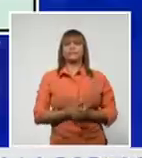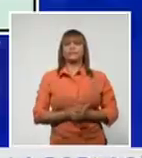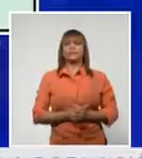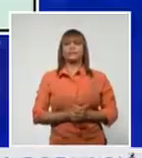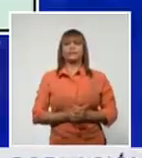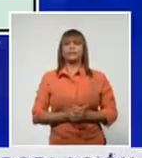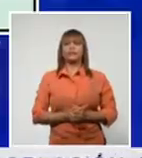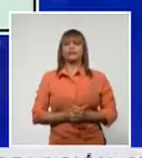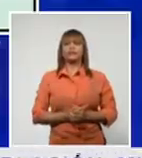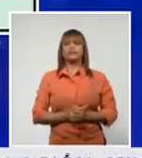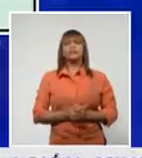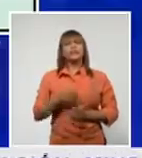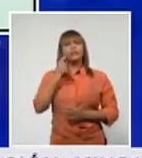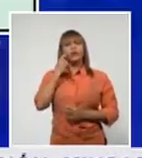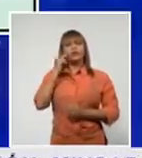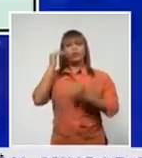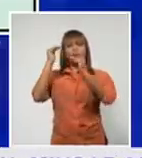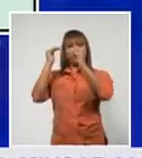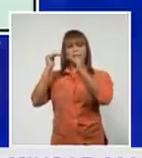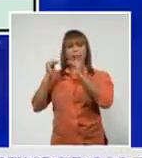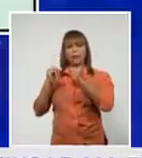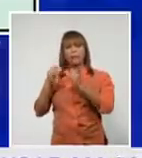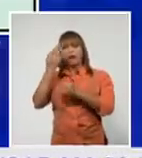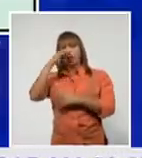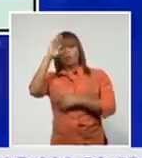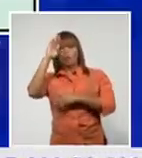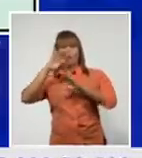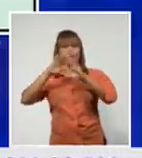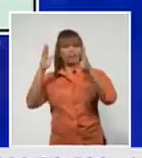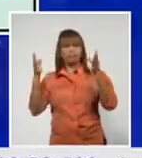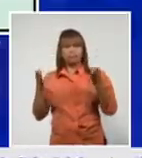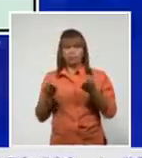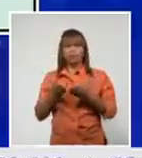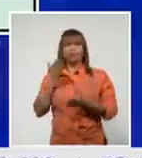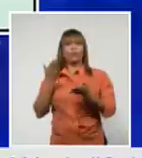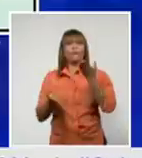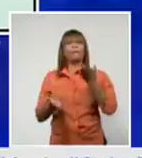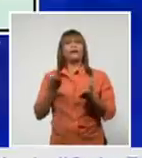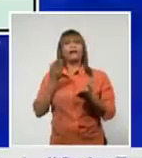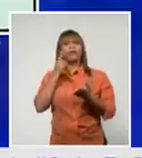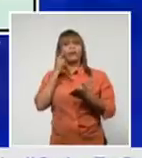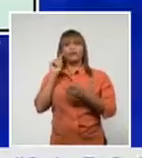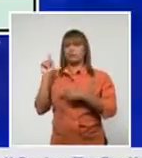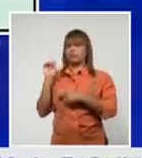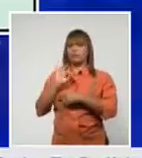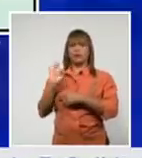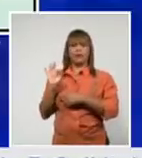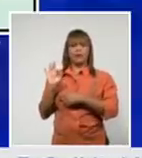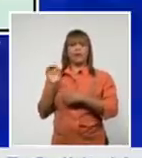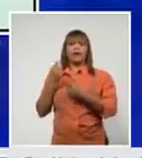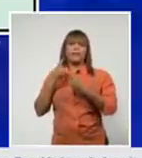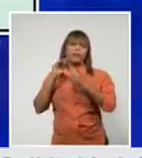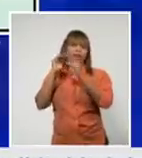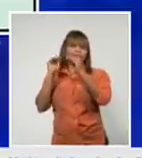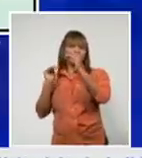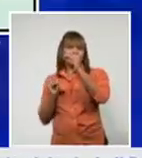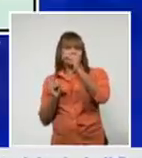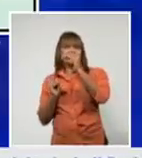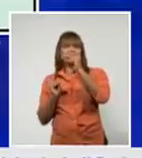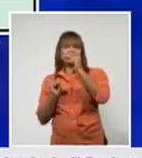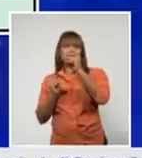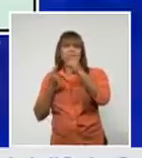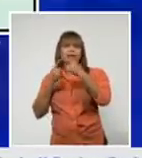Cuando vemos la posición de Cuba en el mundo, que aquí no aparece porque quedaría muy baja, pues